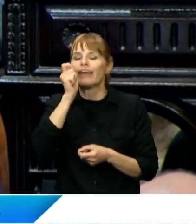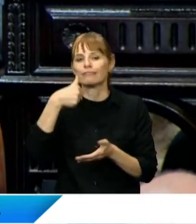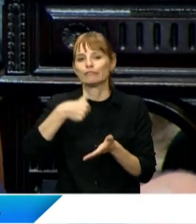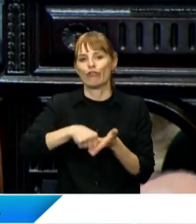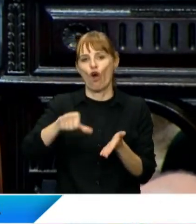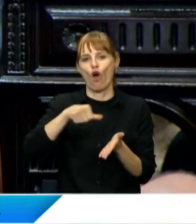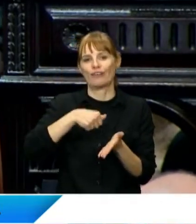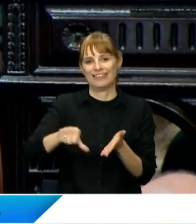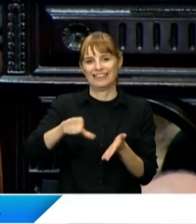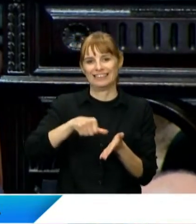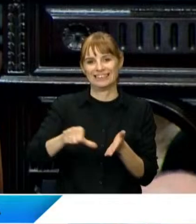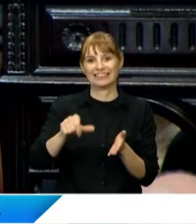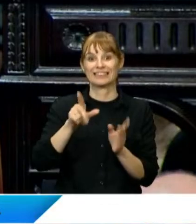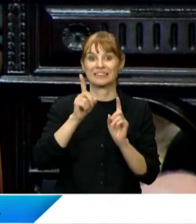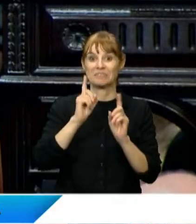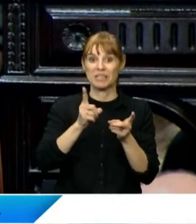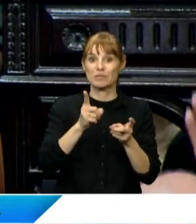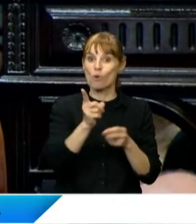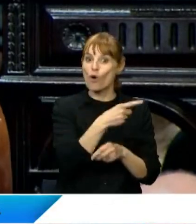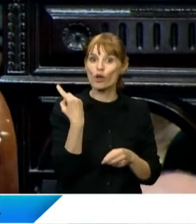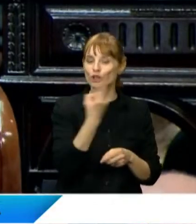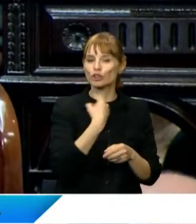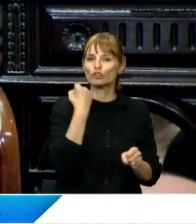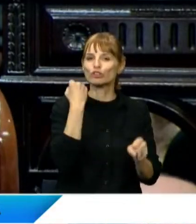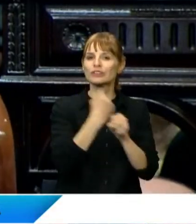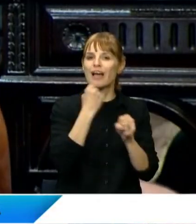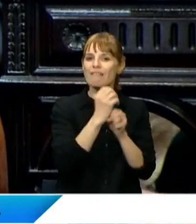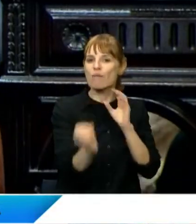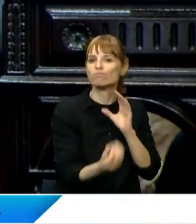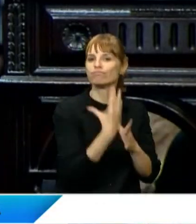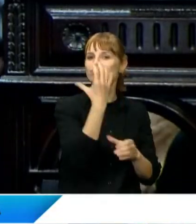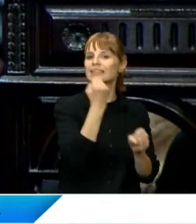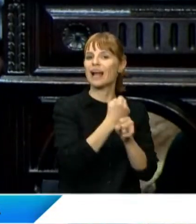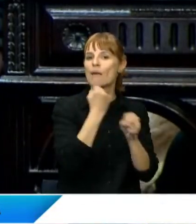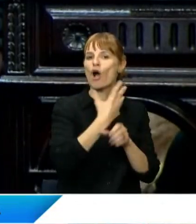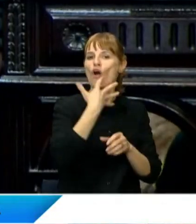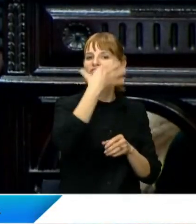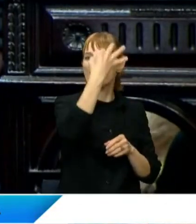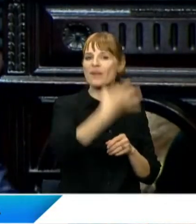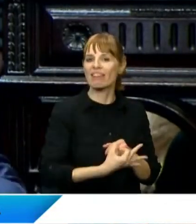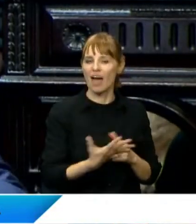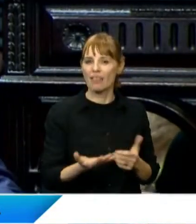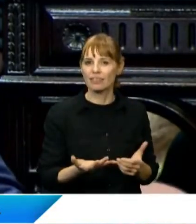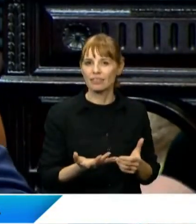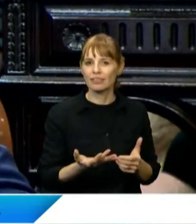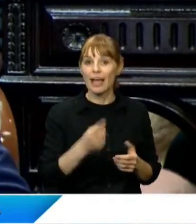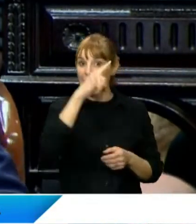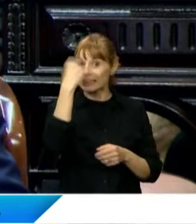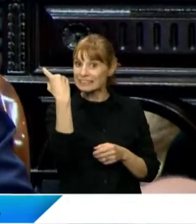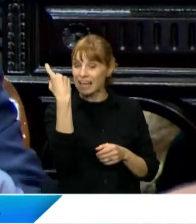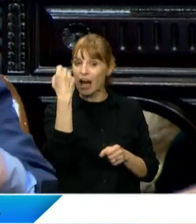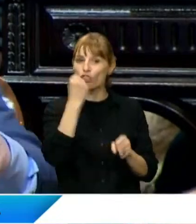porque nosotros vamos a generar empleo genuino y en el Estado se va a trabajar.